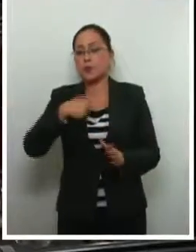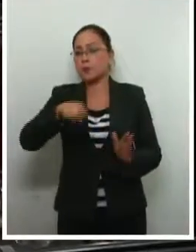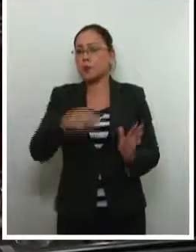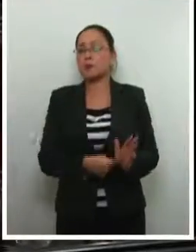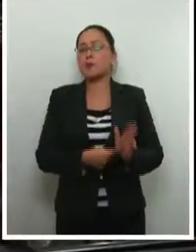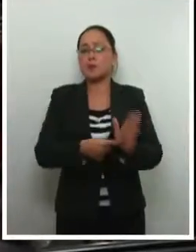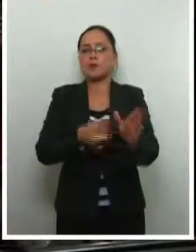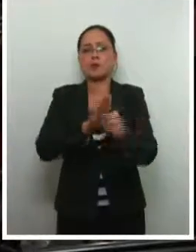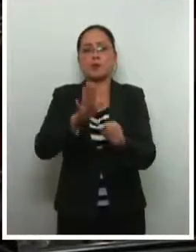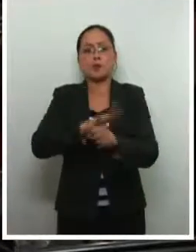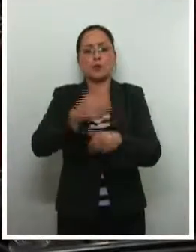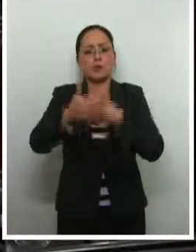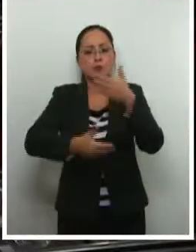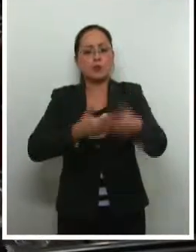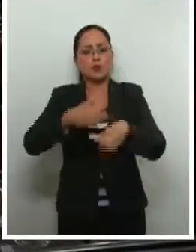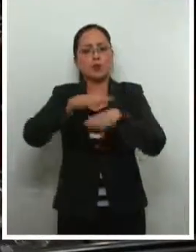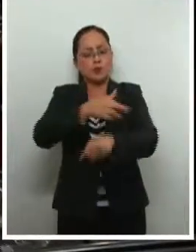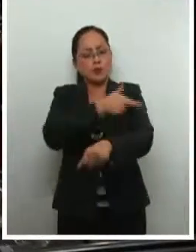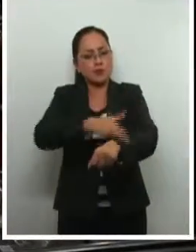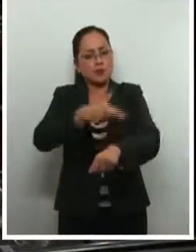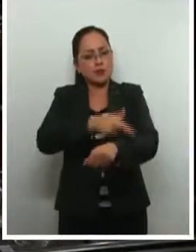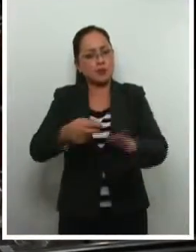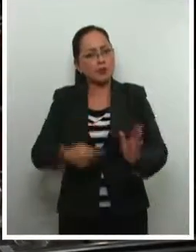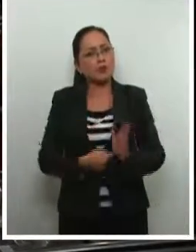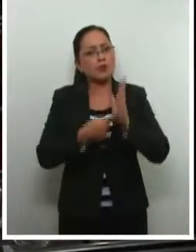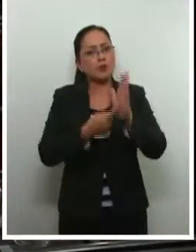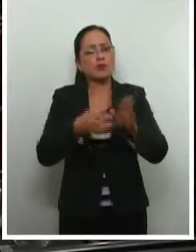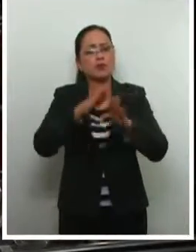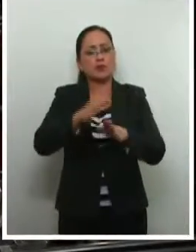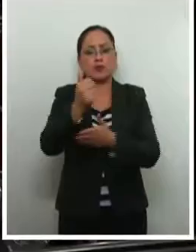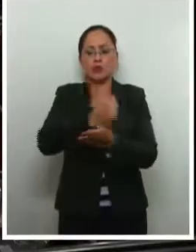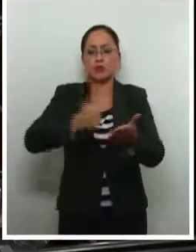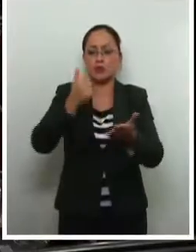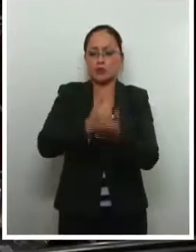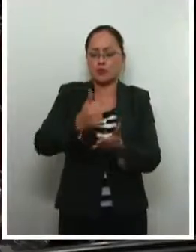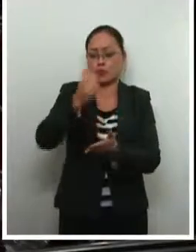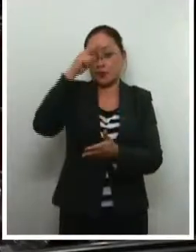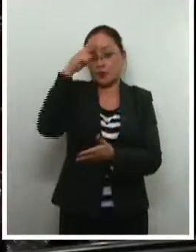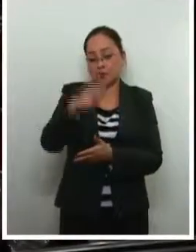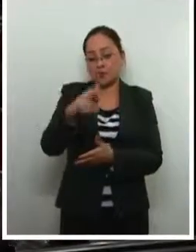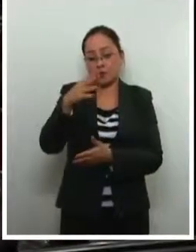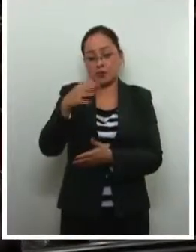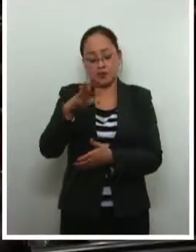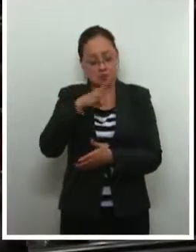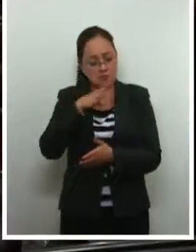conozca todo el proceso, con la intención de que la Ciudad de México